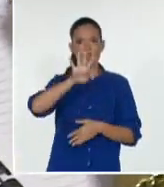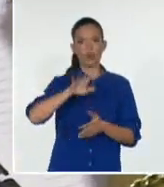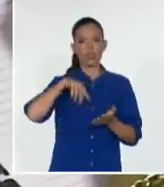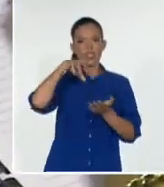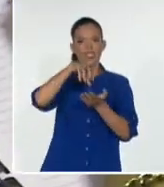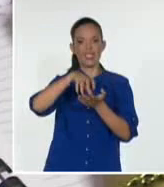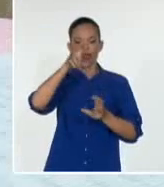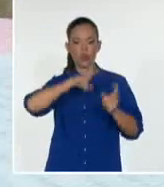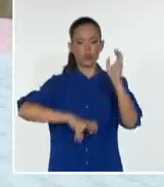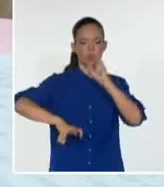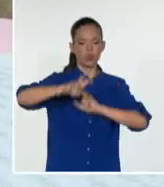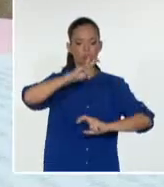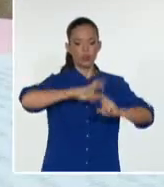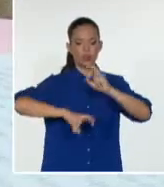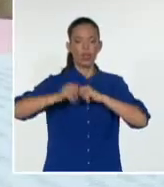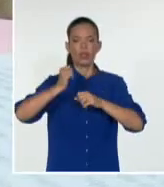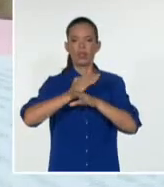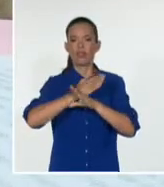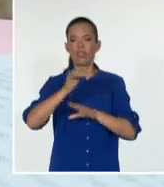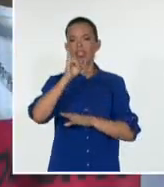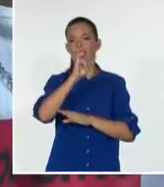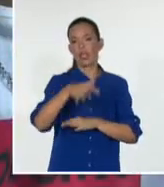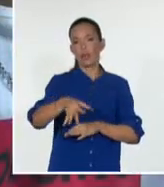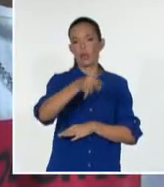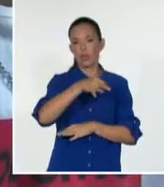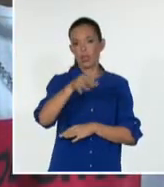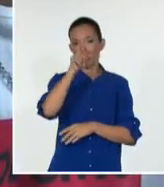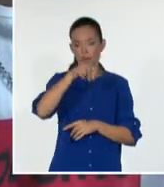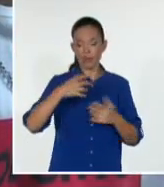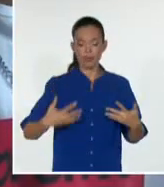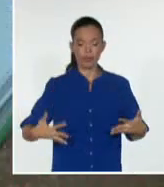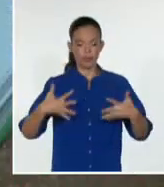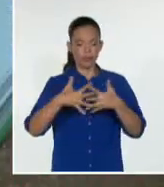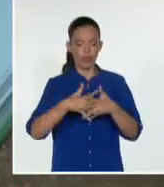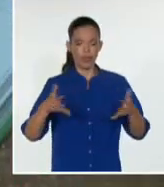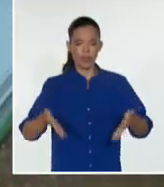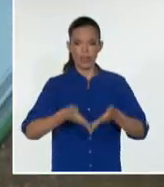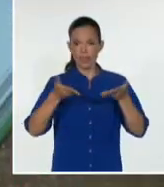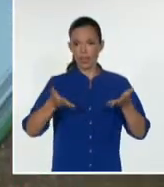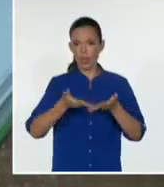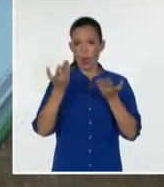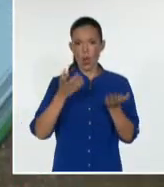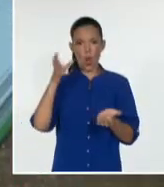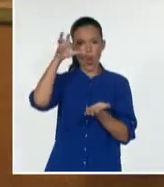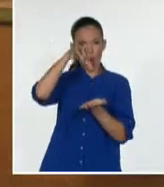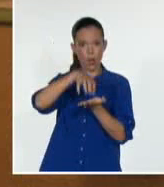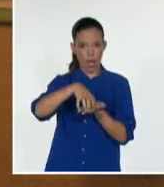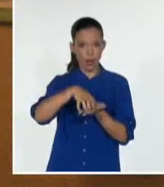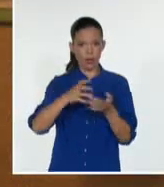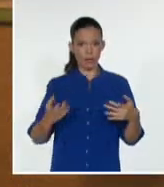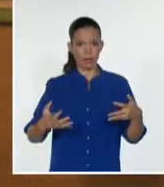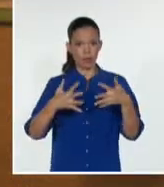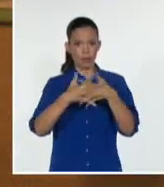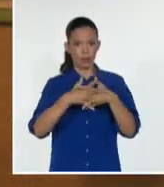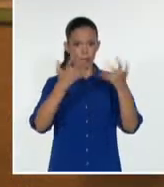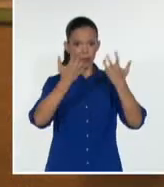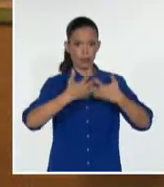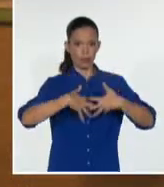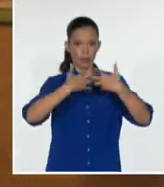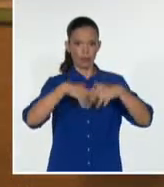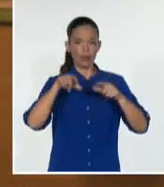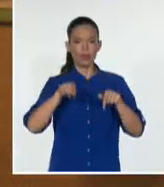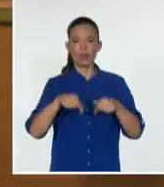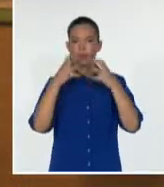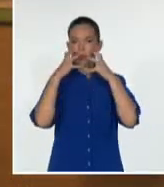se chequearán entre otros temas los programas que tributan al desarrollo local y los encadenamientos productivos y es muy importante las 43